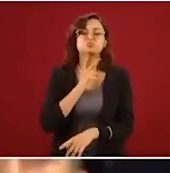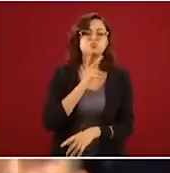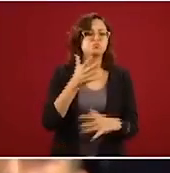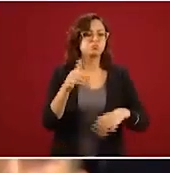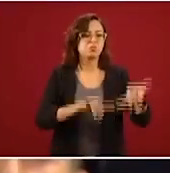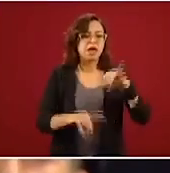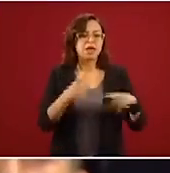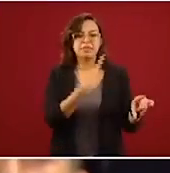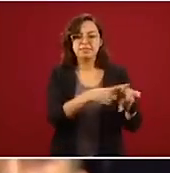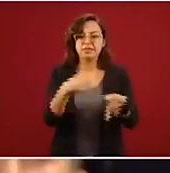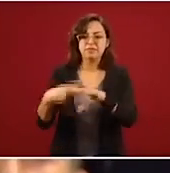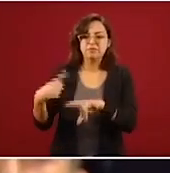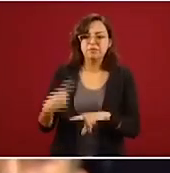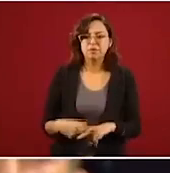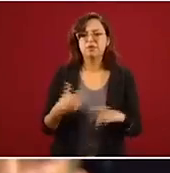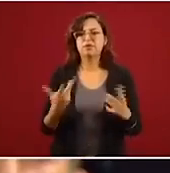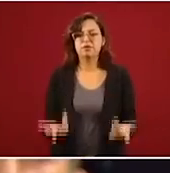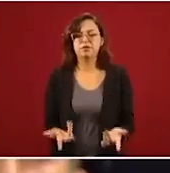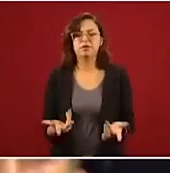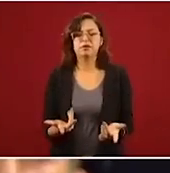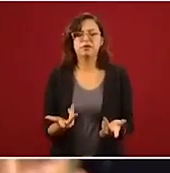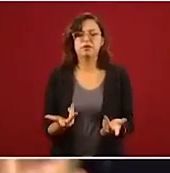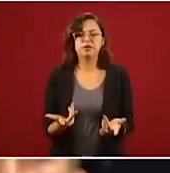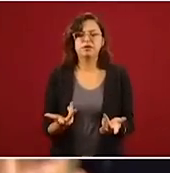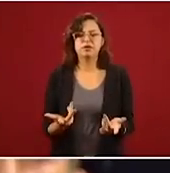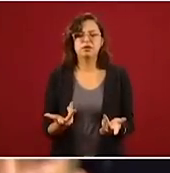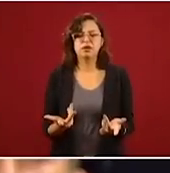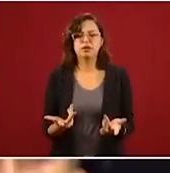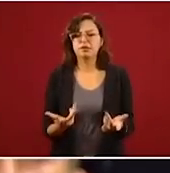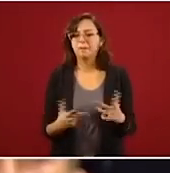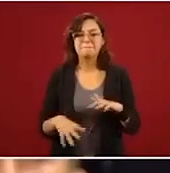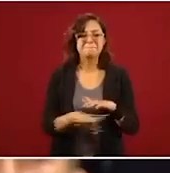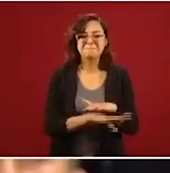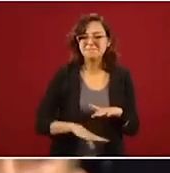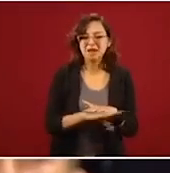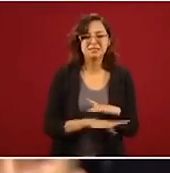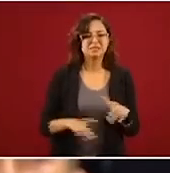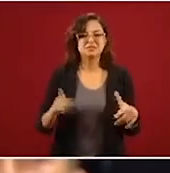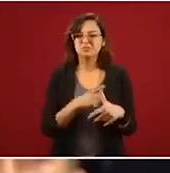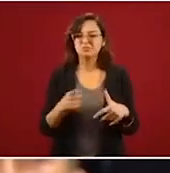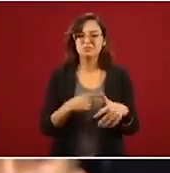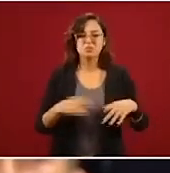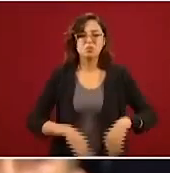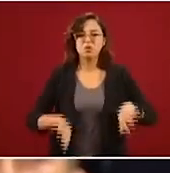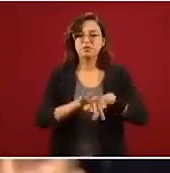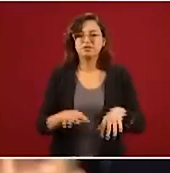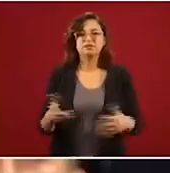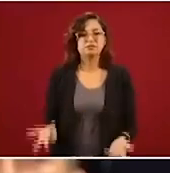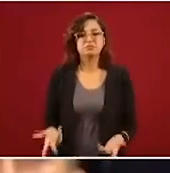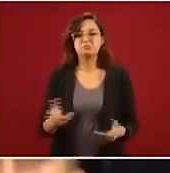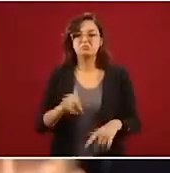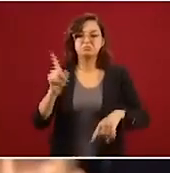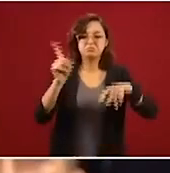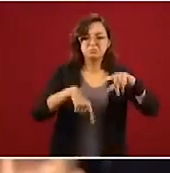que 15 fracciones arancelarias básicas, prioritarias, dejaron de serlo y